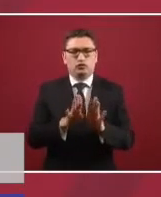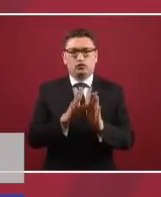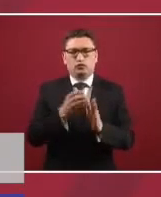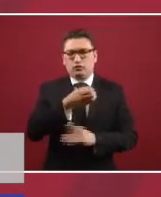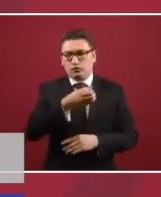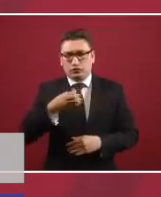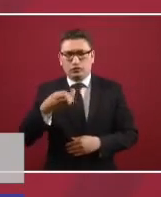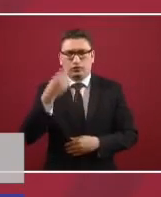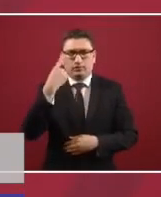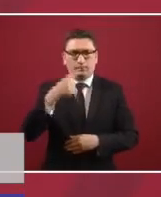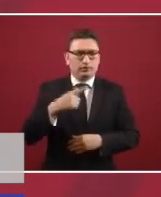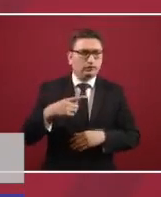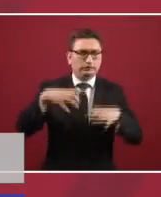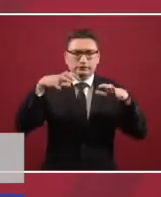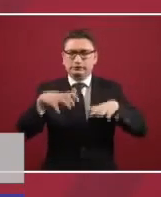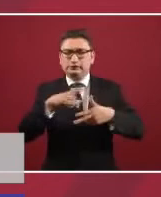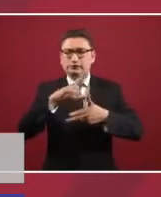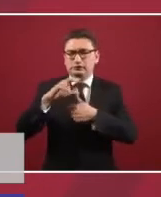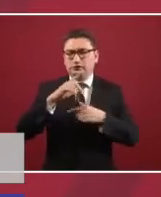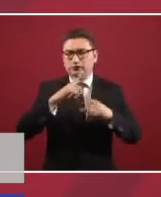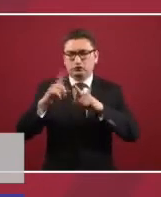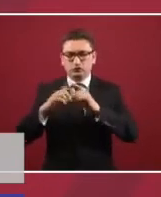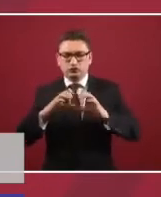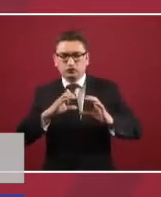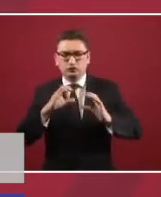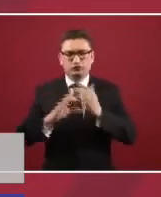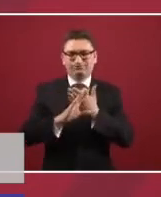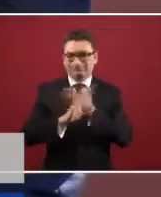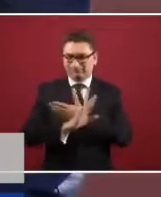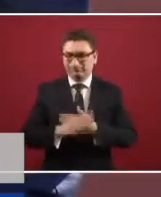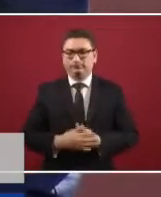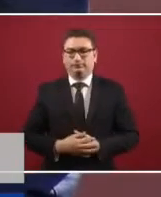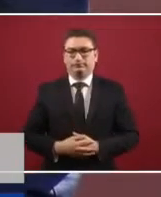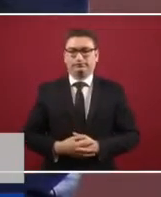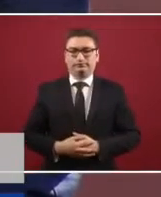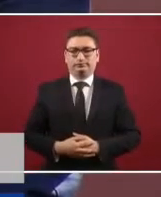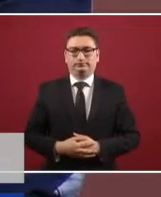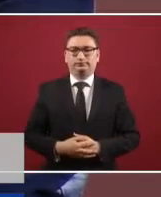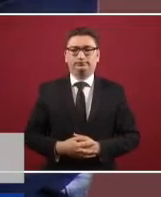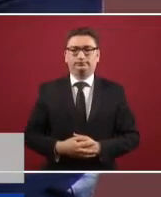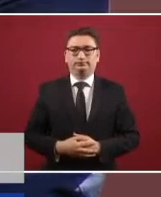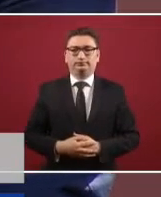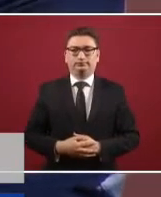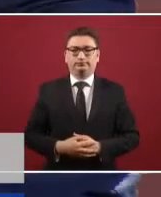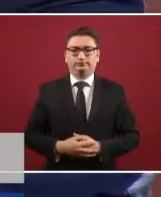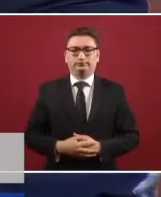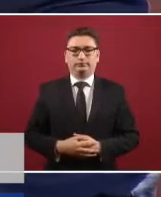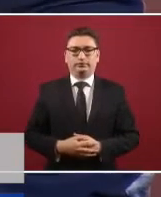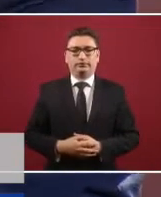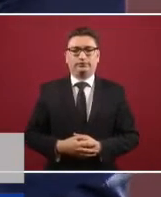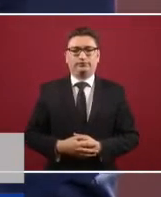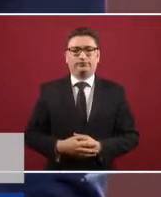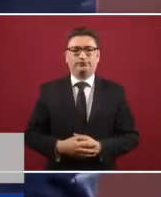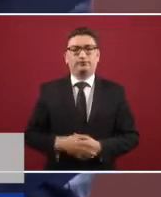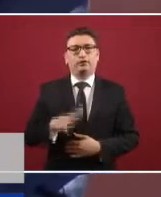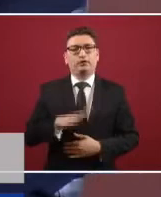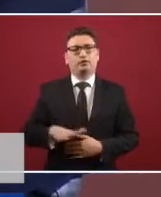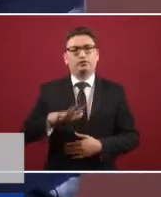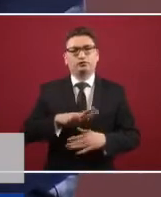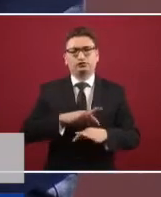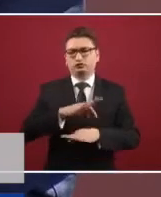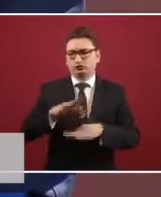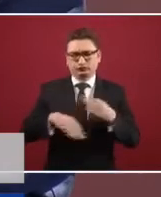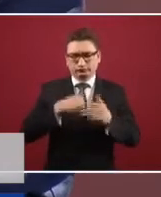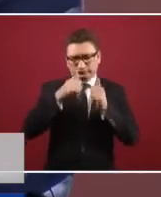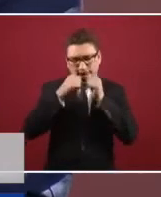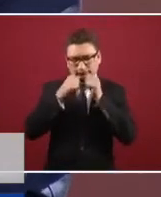Hace un reconocimiento a la Delegación Deportiva de México en los Panamericanos en Perú y hace nuevamente la invitación a la subasta del domingo, cuyos recursos